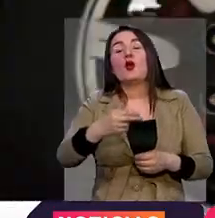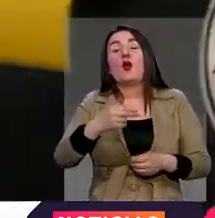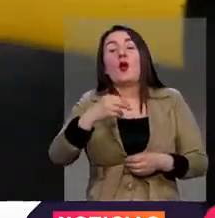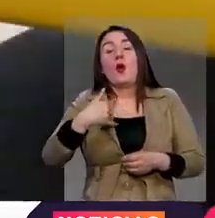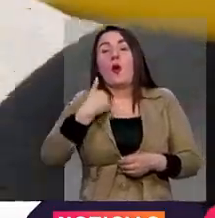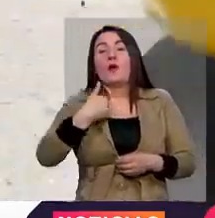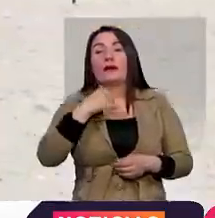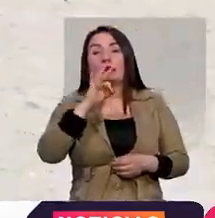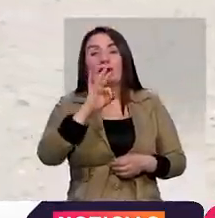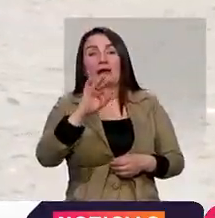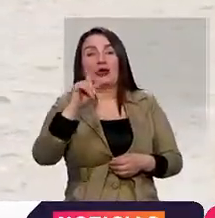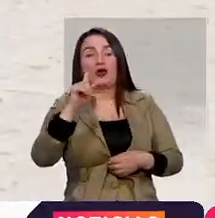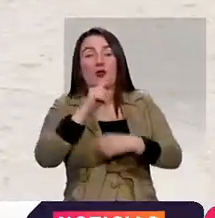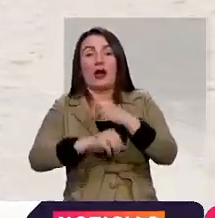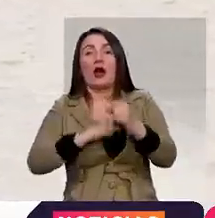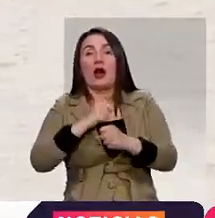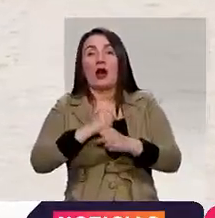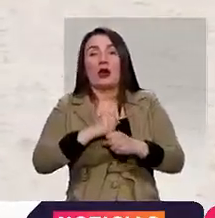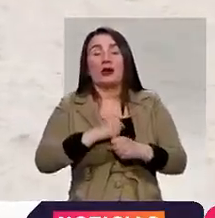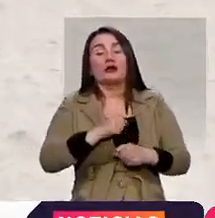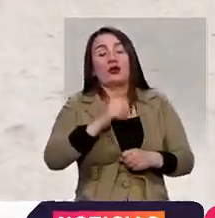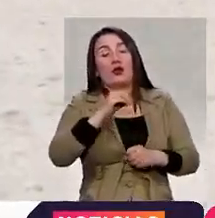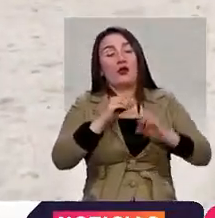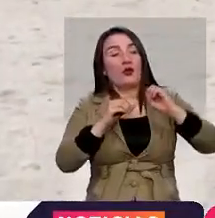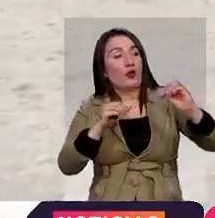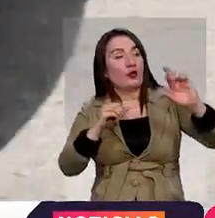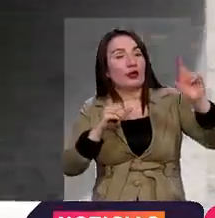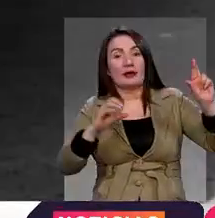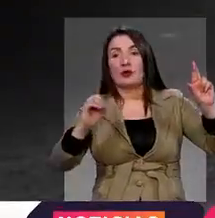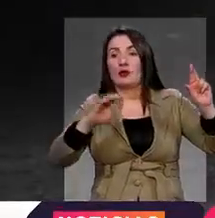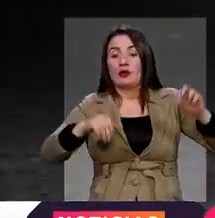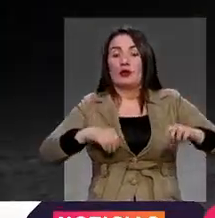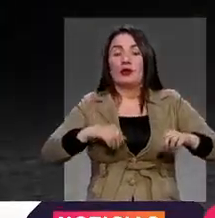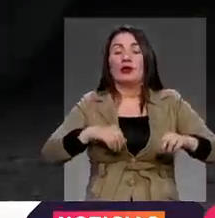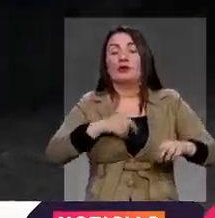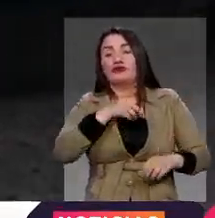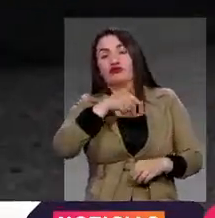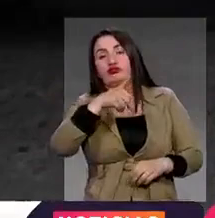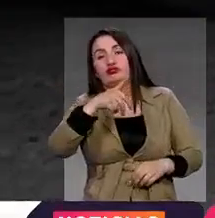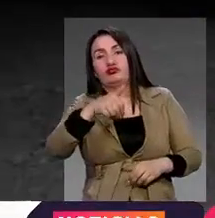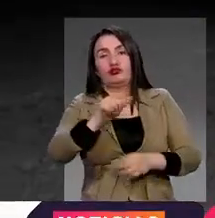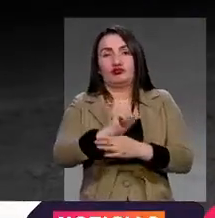31 años que venía bajando sentido oriente-occidente y